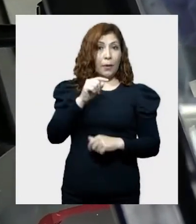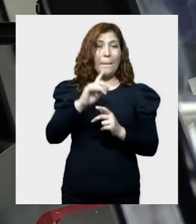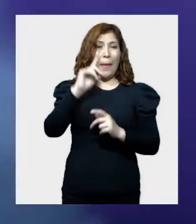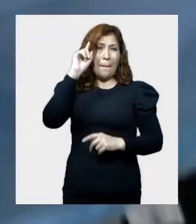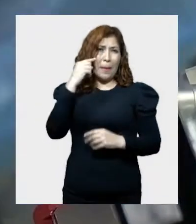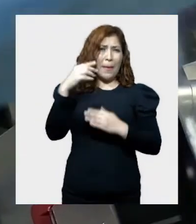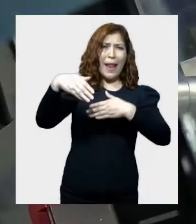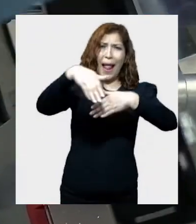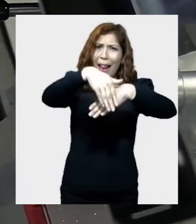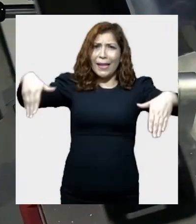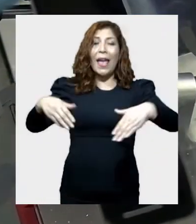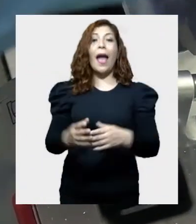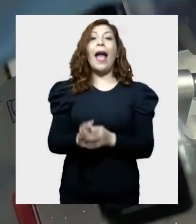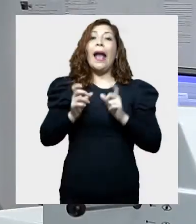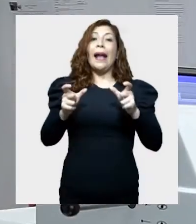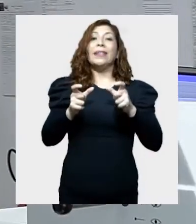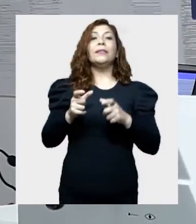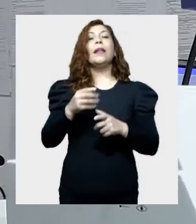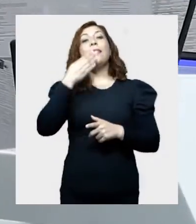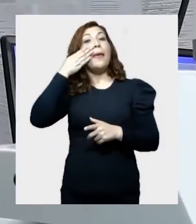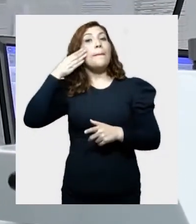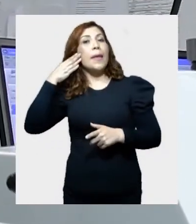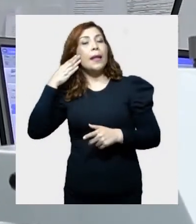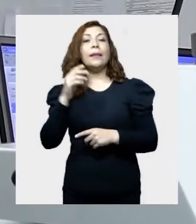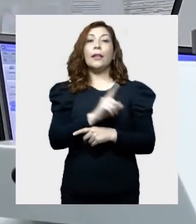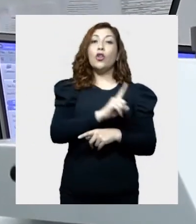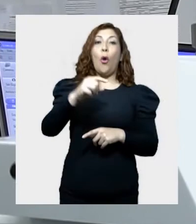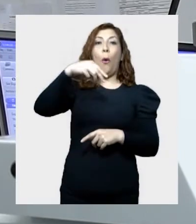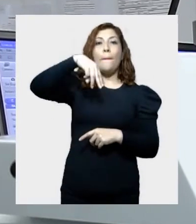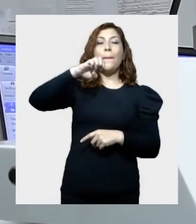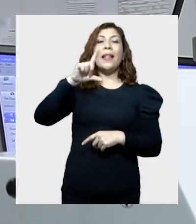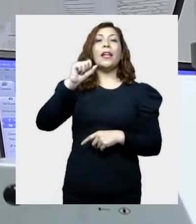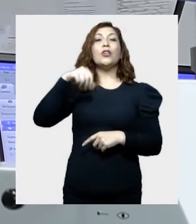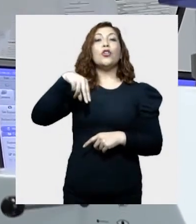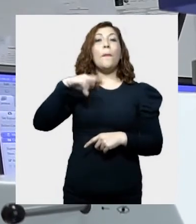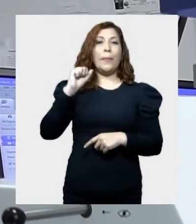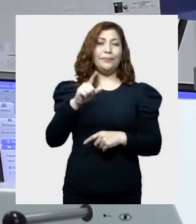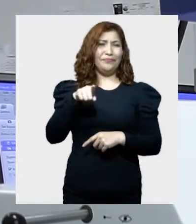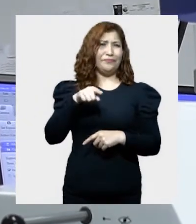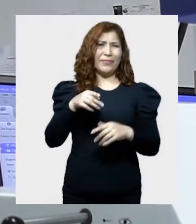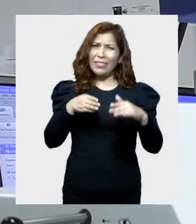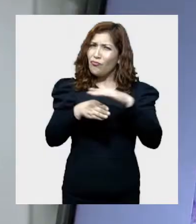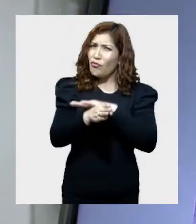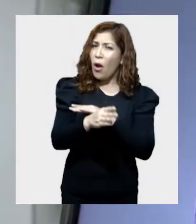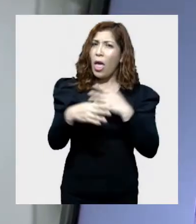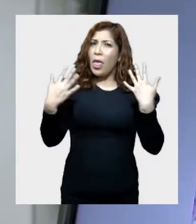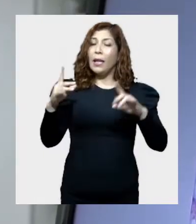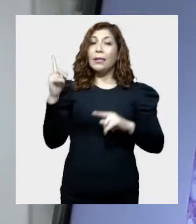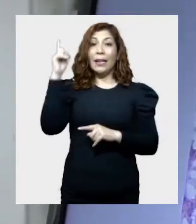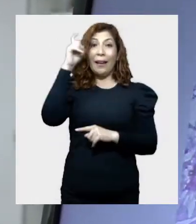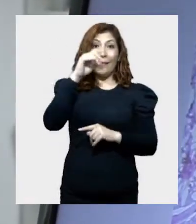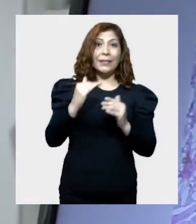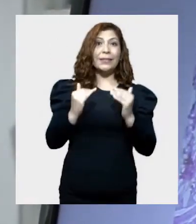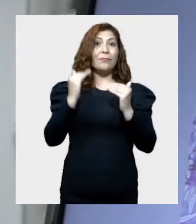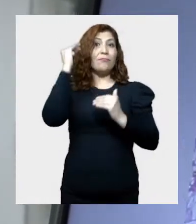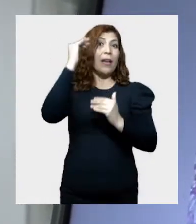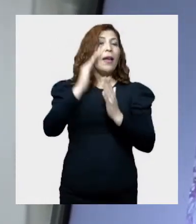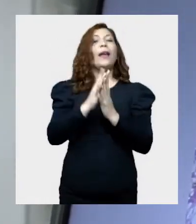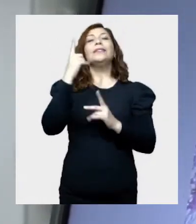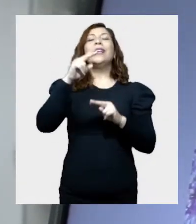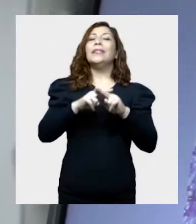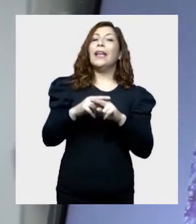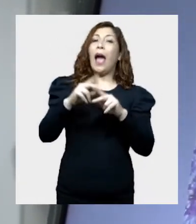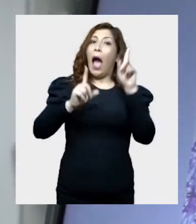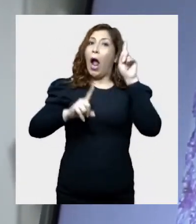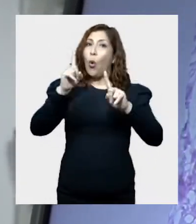para el cáncer de piel no melanoma. Esta es una intervención de alta complejidad que se realiza en pocos